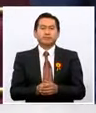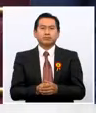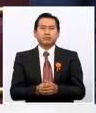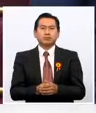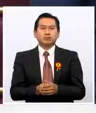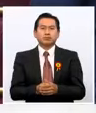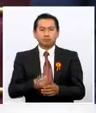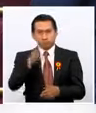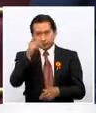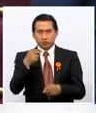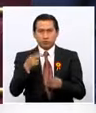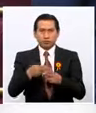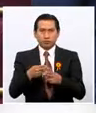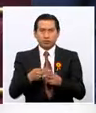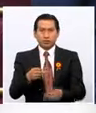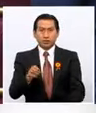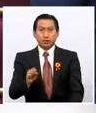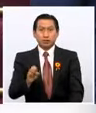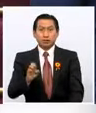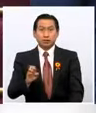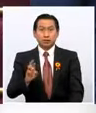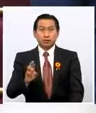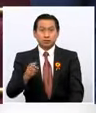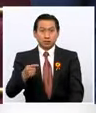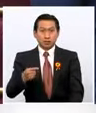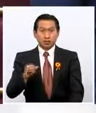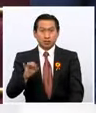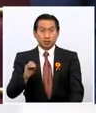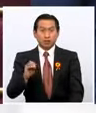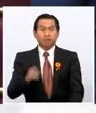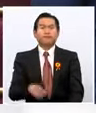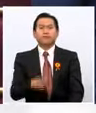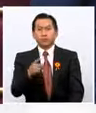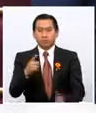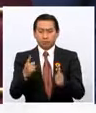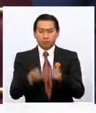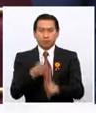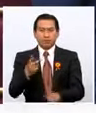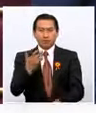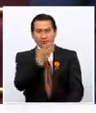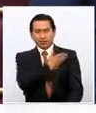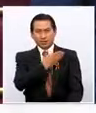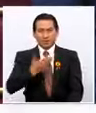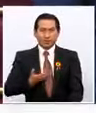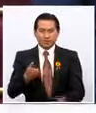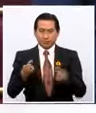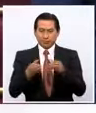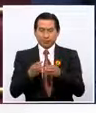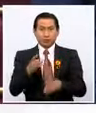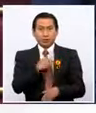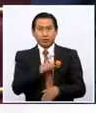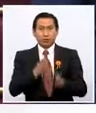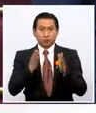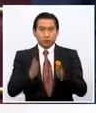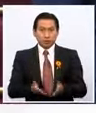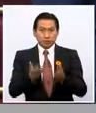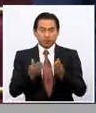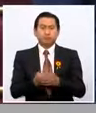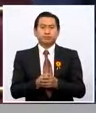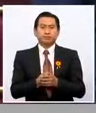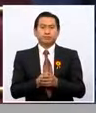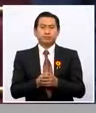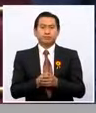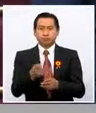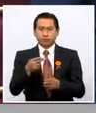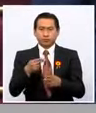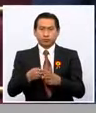sergio choque siñani al primer vicepresidente de la cámara de diputados el señor